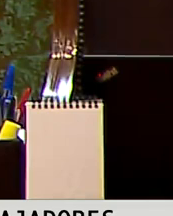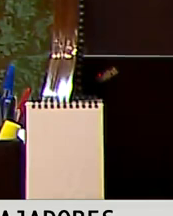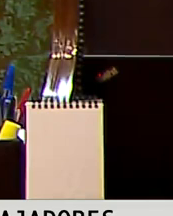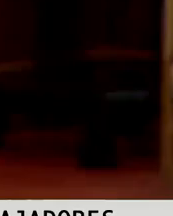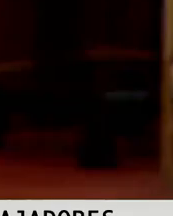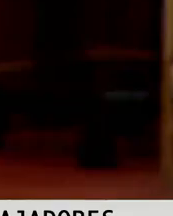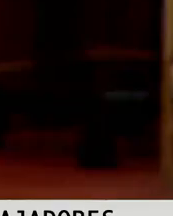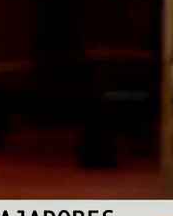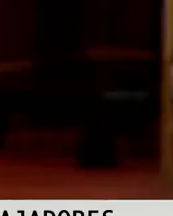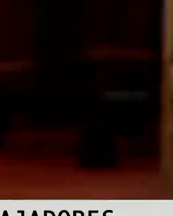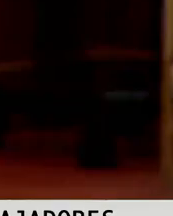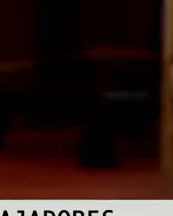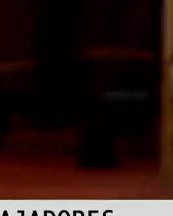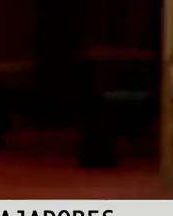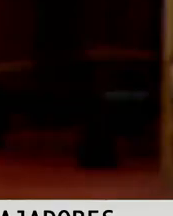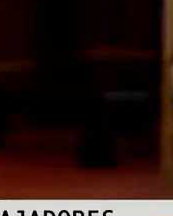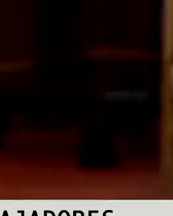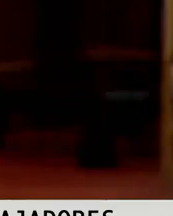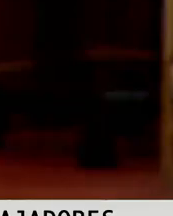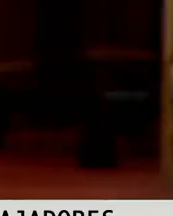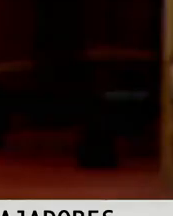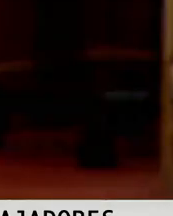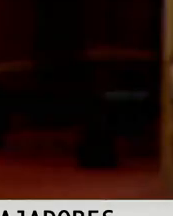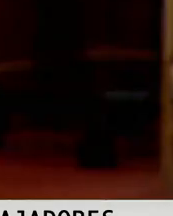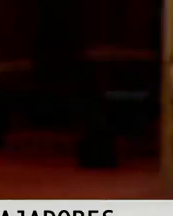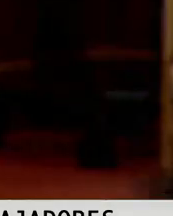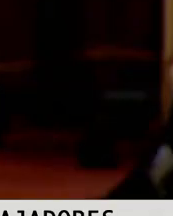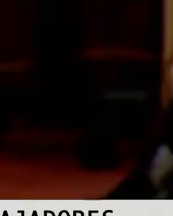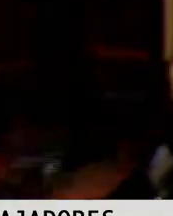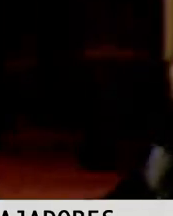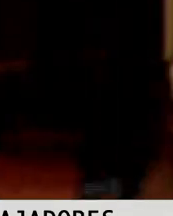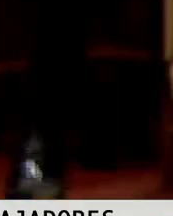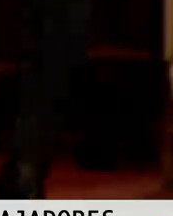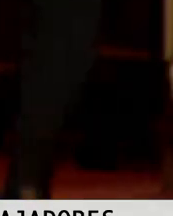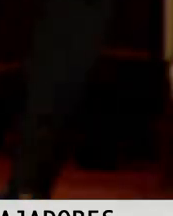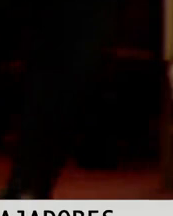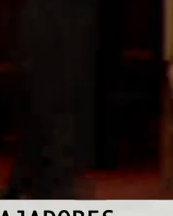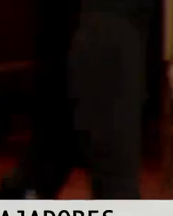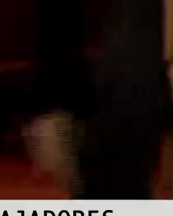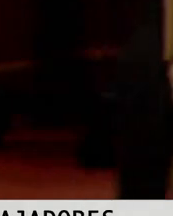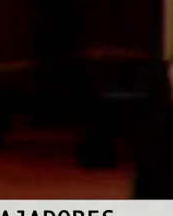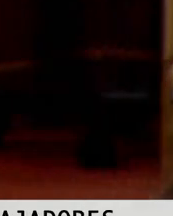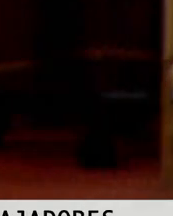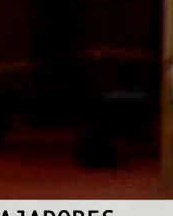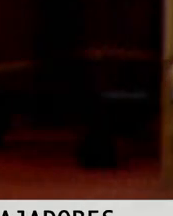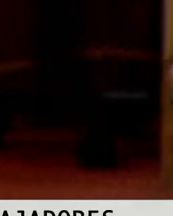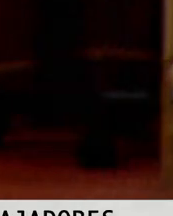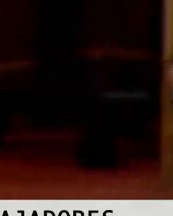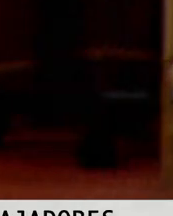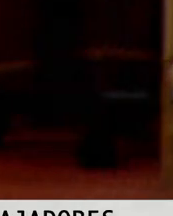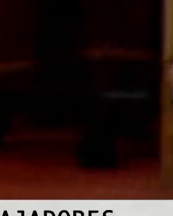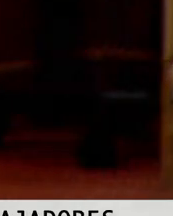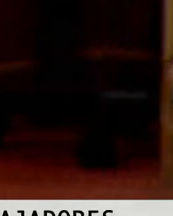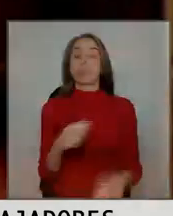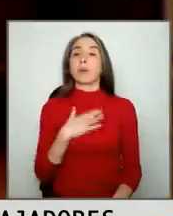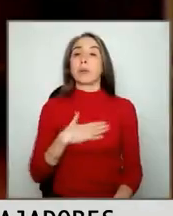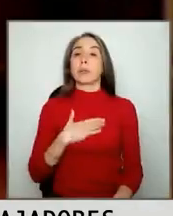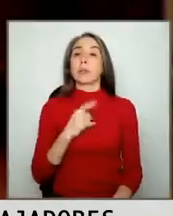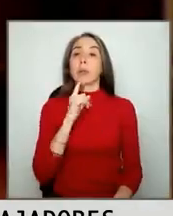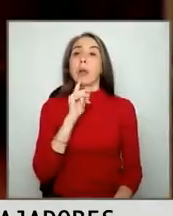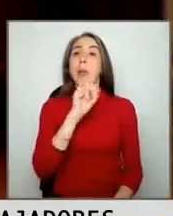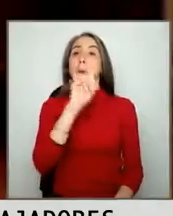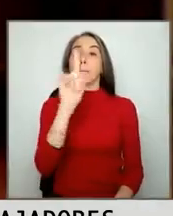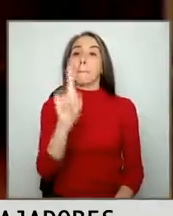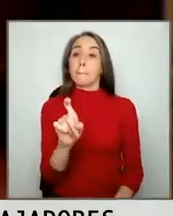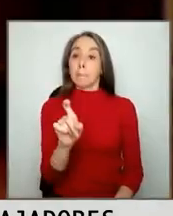Muchas gracias presidenta artículo trescientos Trece sobre las comisiones investigadoras solo quiero hacer una pregunta porque en